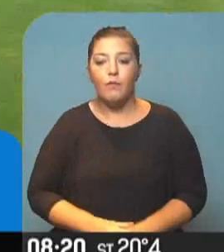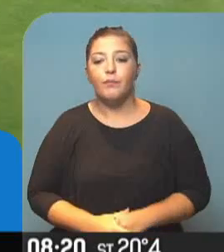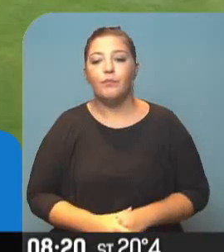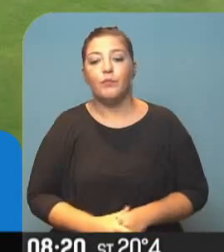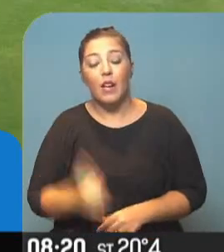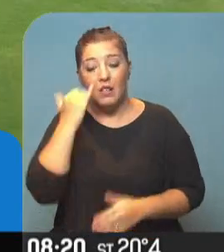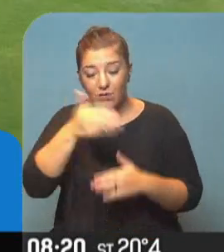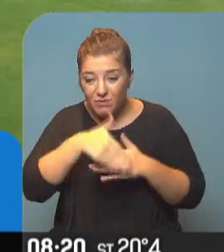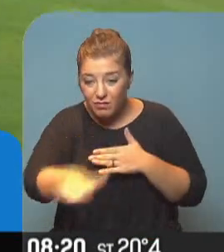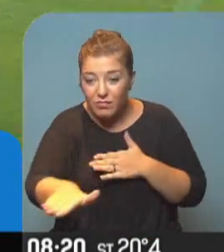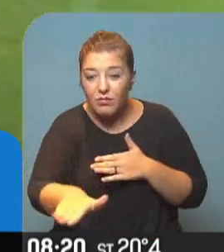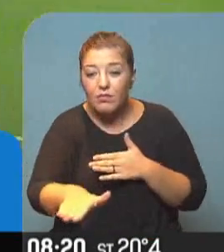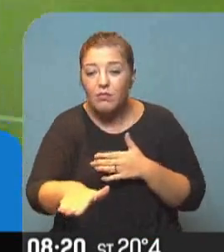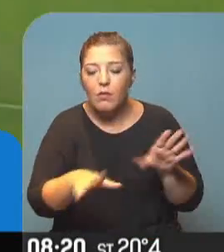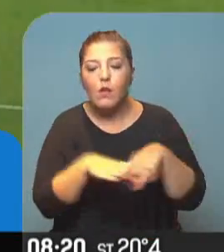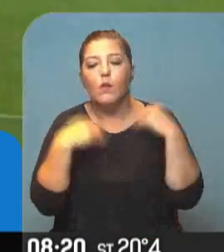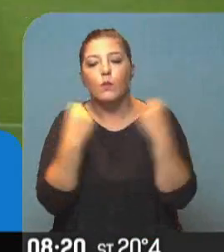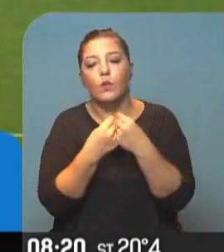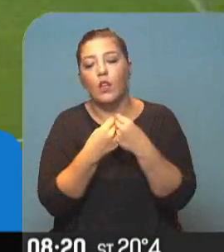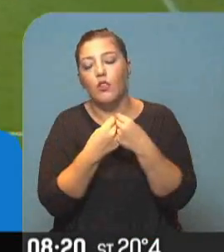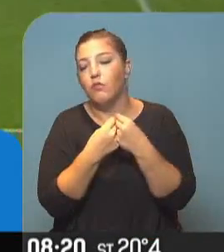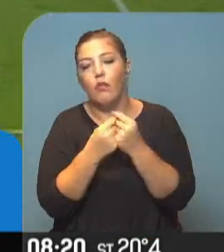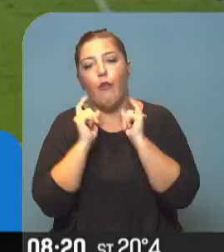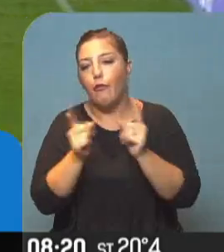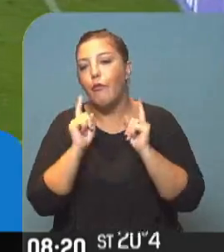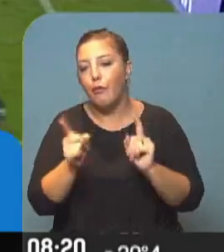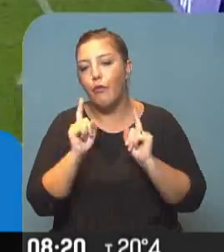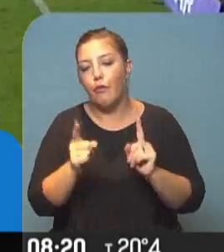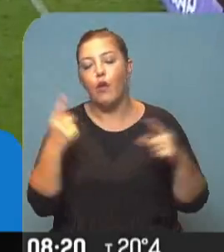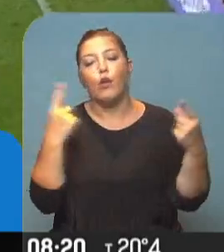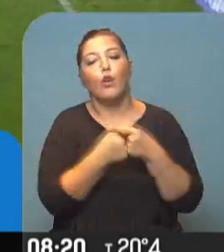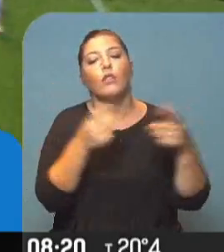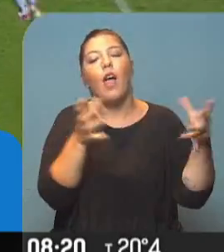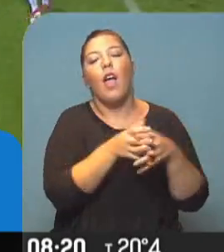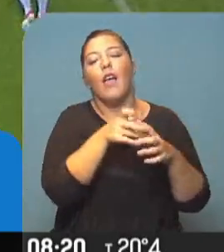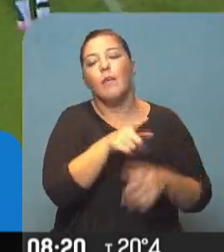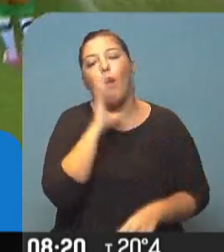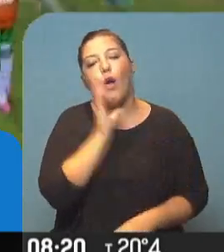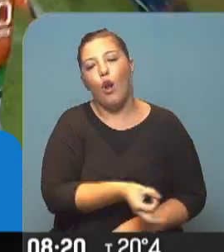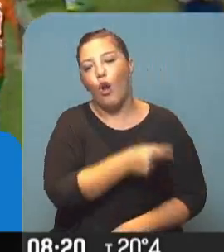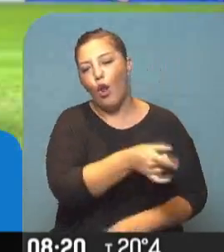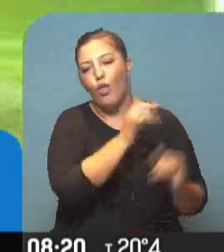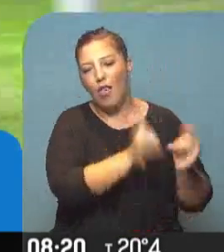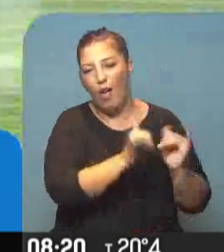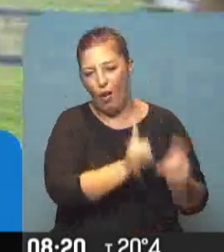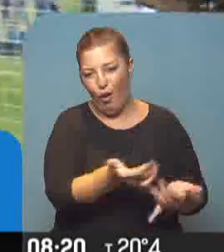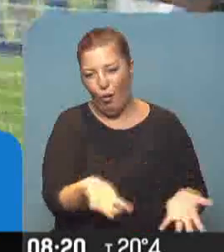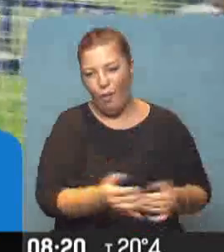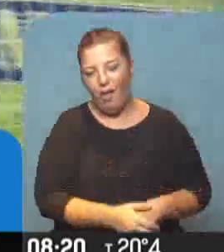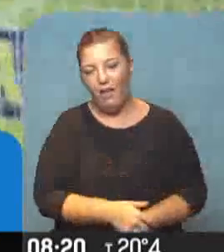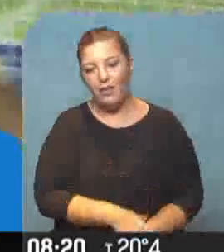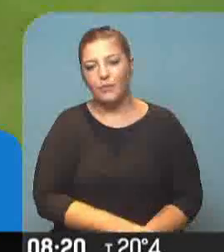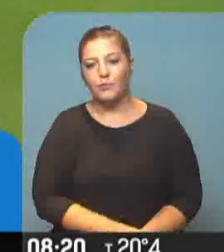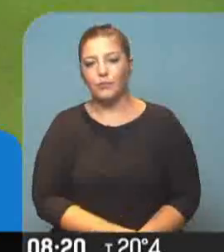partir de allí, un resultado inamovible frente a un equipo que se notaba que era juvenil,